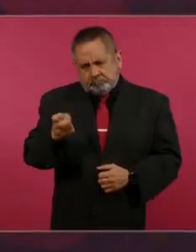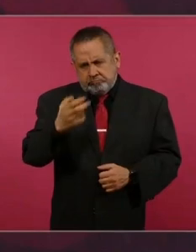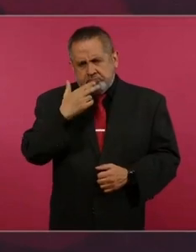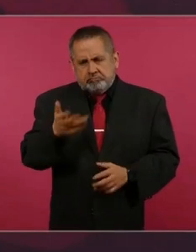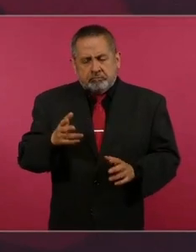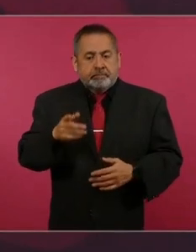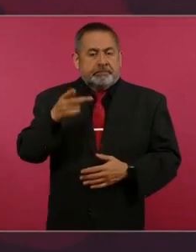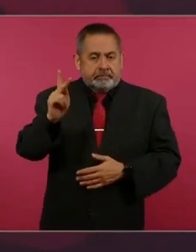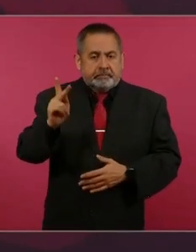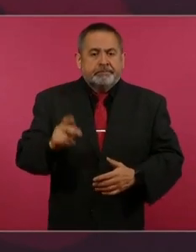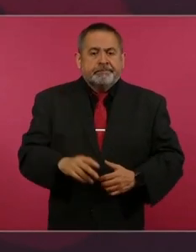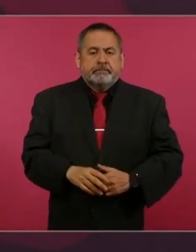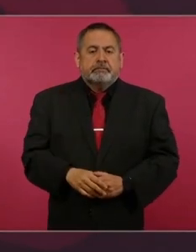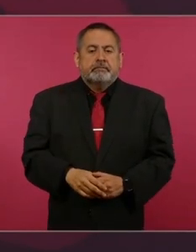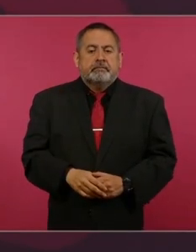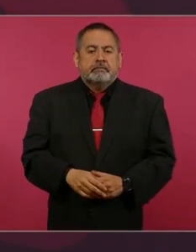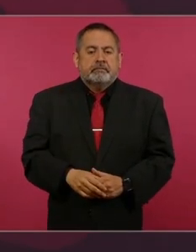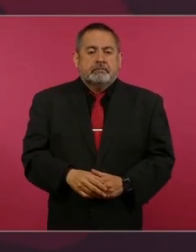Sin embargo,